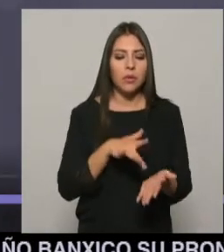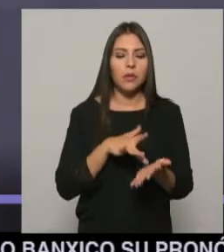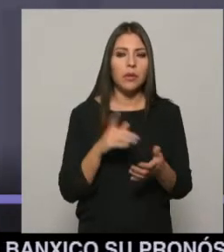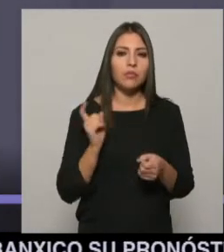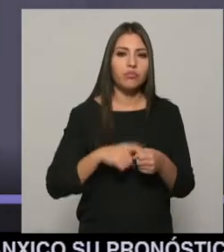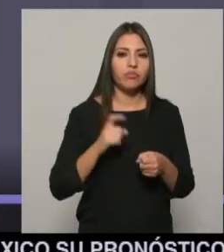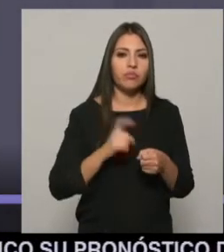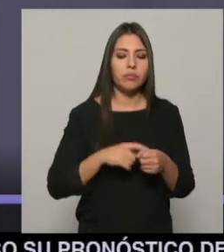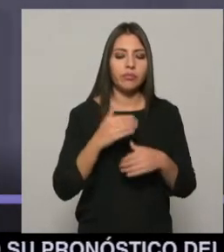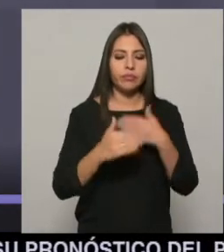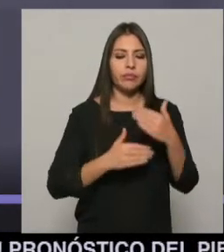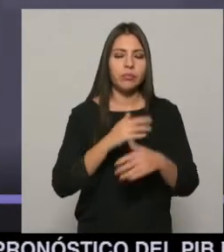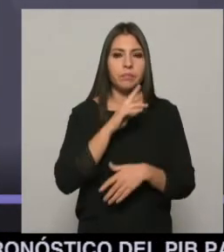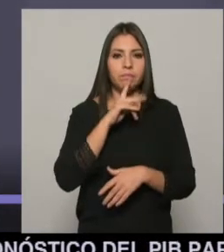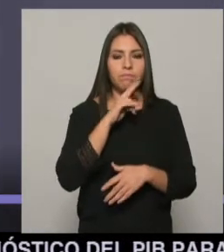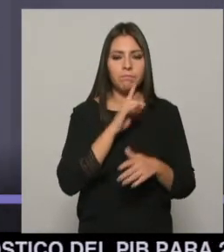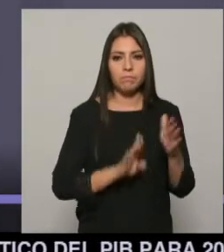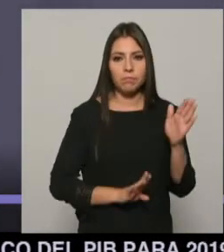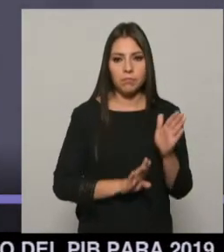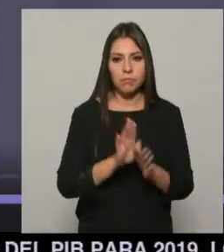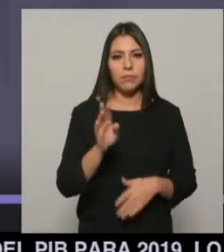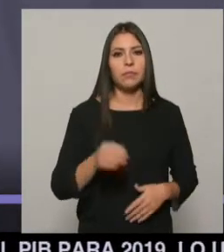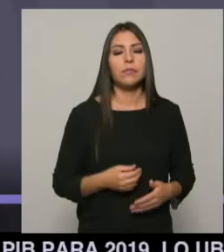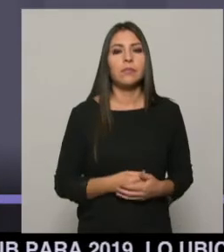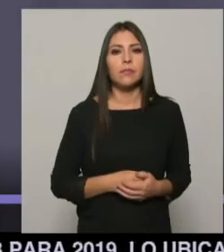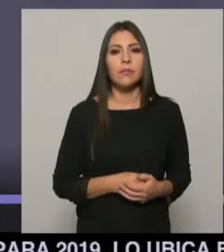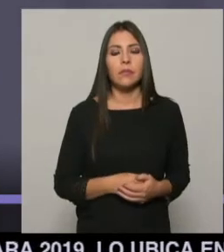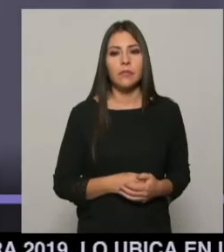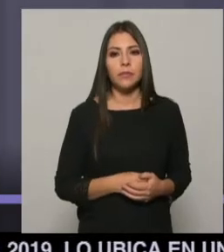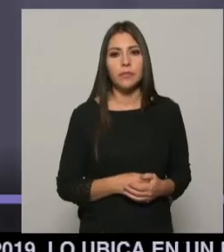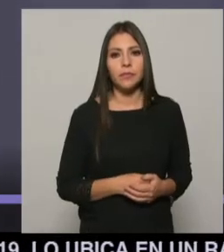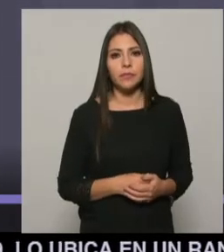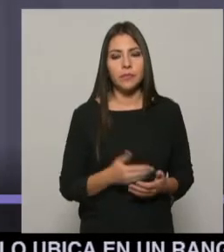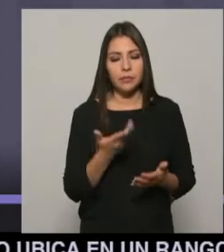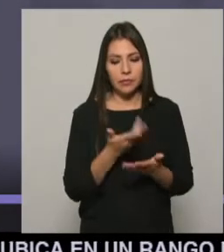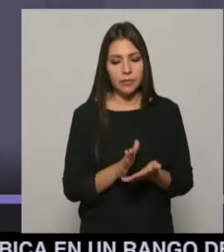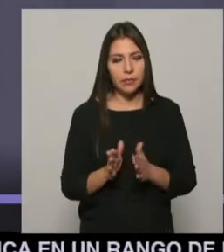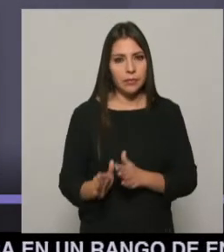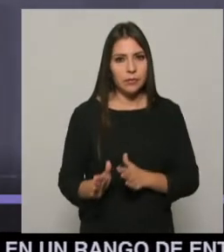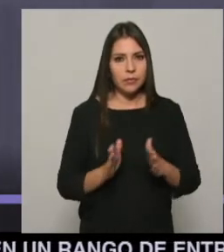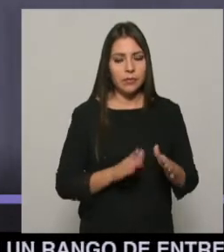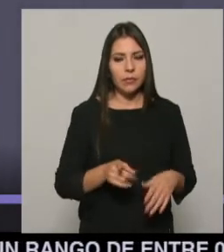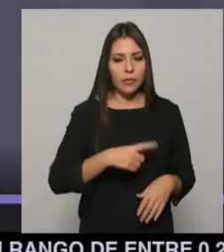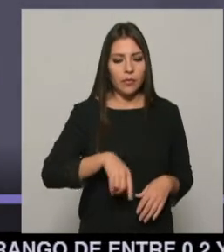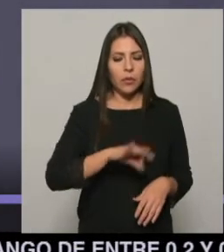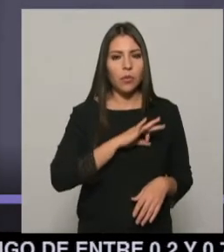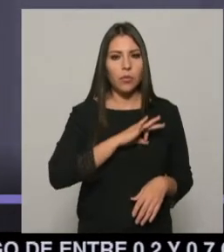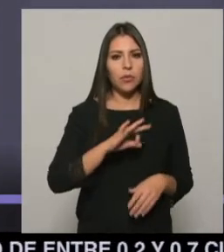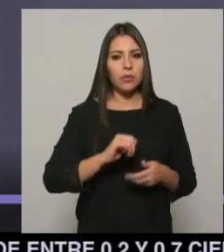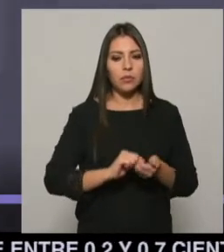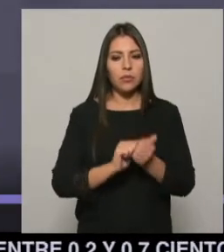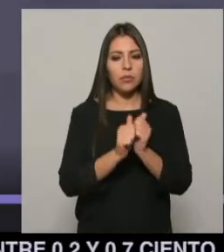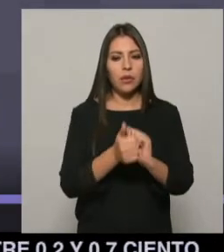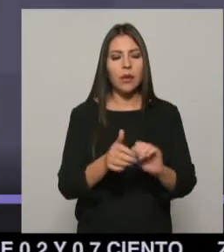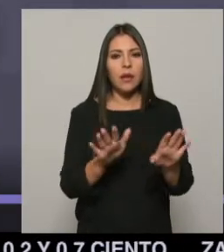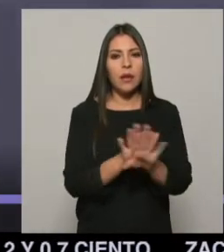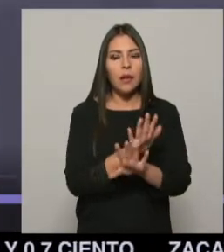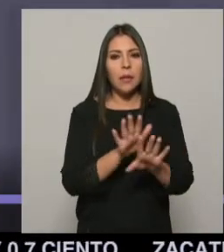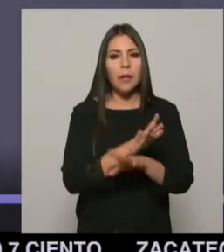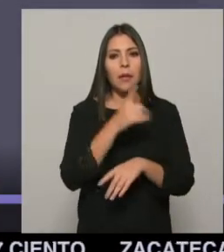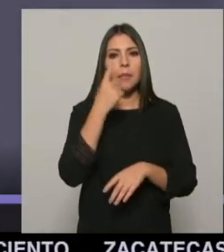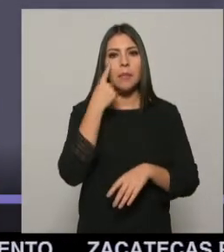manera. Tiene que ver con la posibilidad también de avanzar en un esquema que nos ayude a